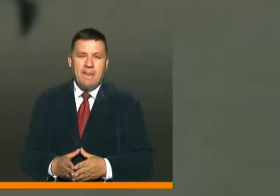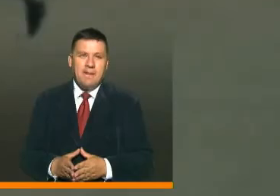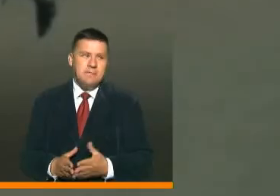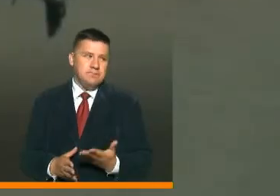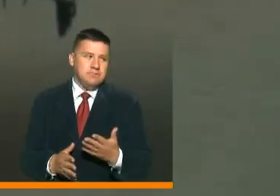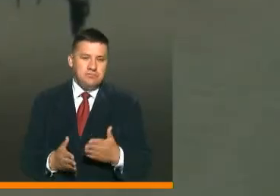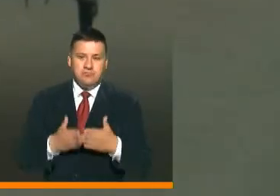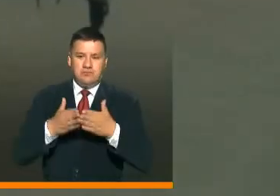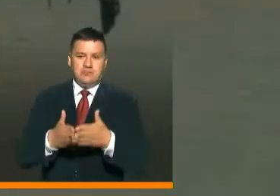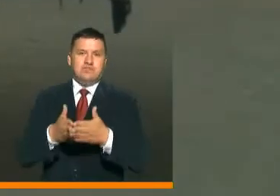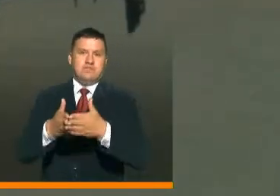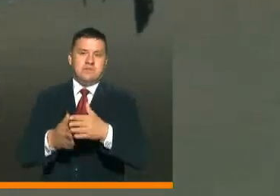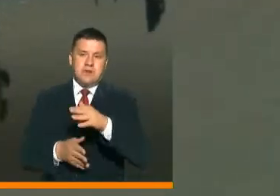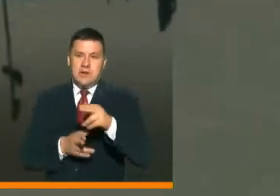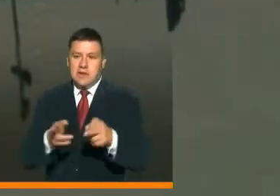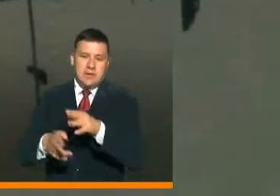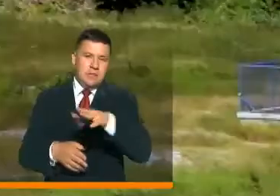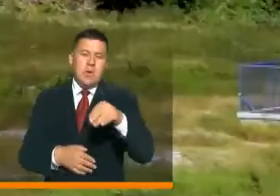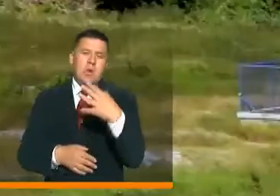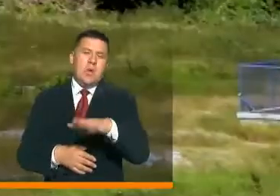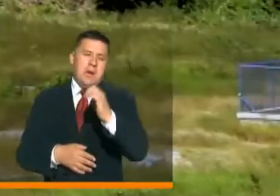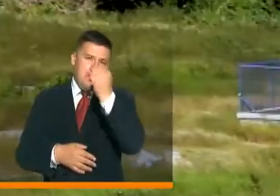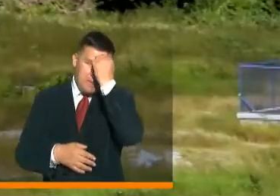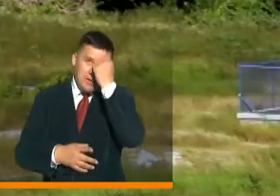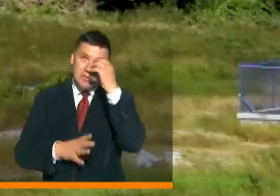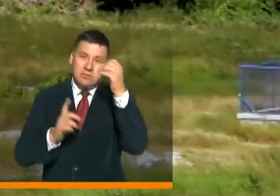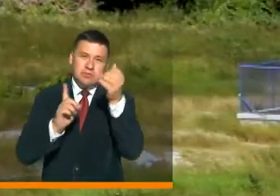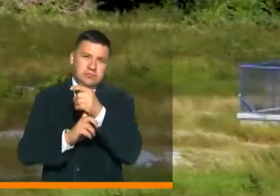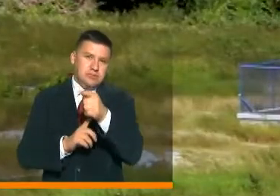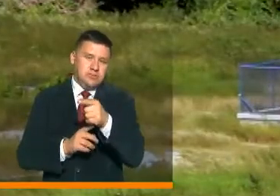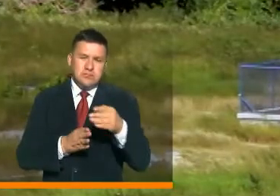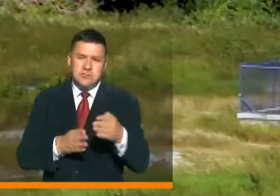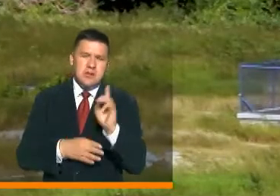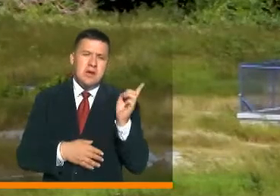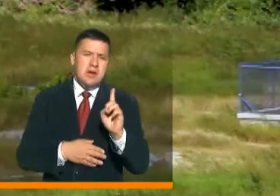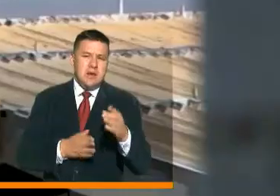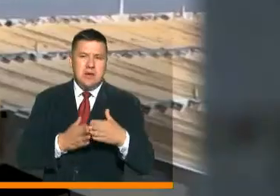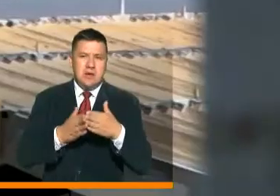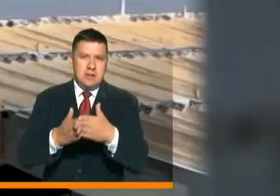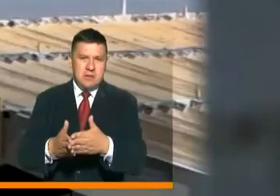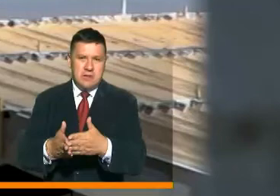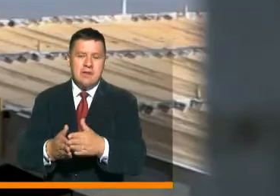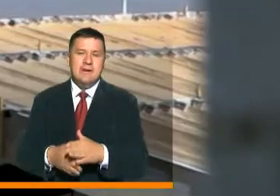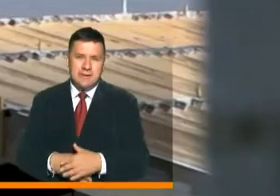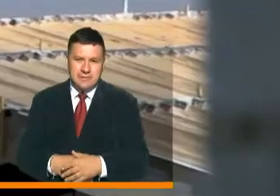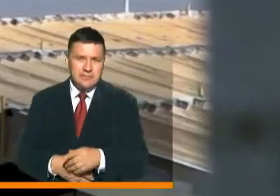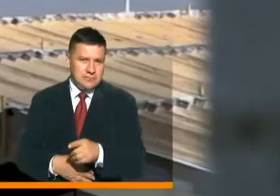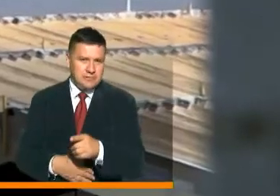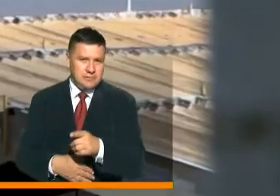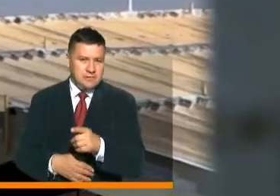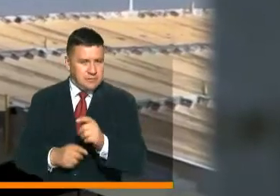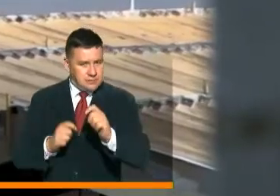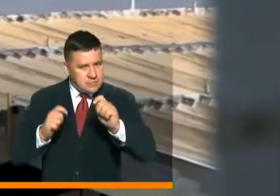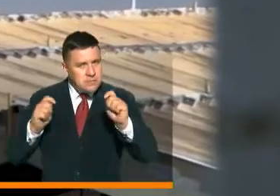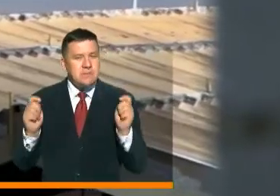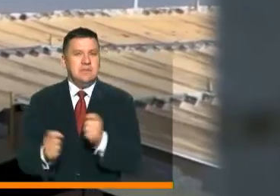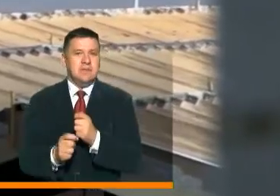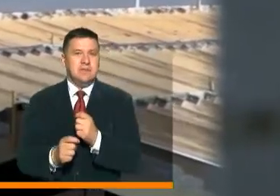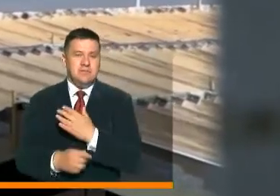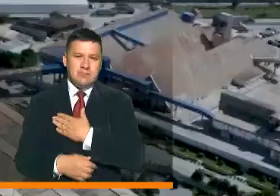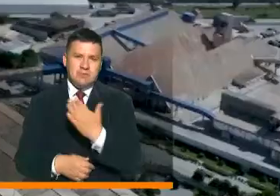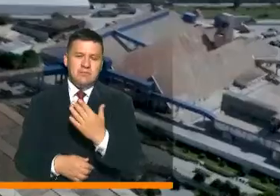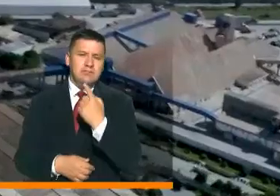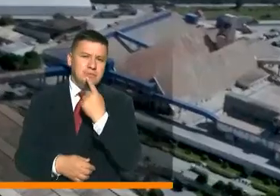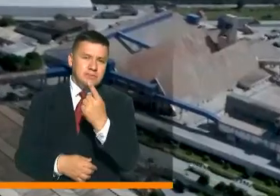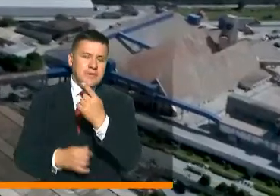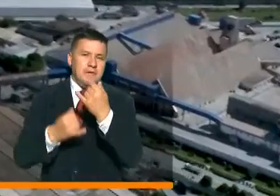Devolverle la navegabilidad al río Magdalena ha sido uno de los sueños aplazados de las últimas décadas, pero eso está por cambiar. Hoy nos complace